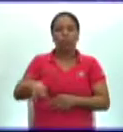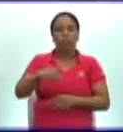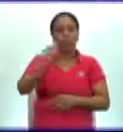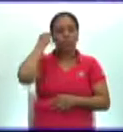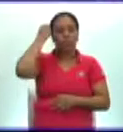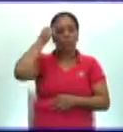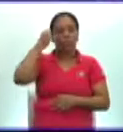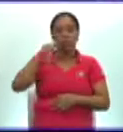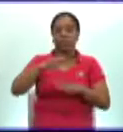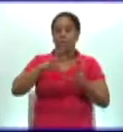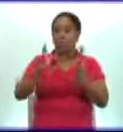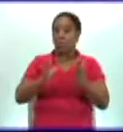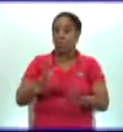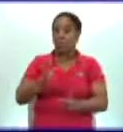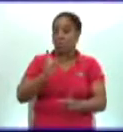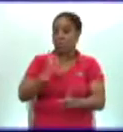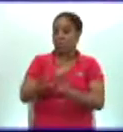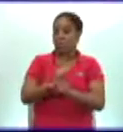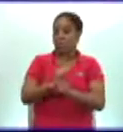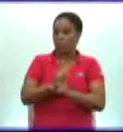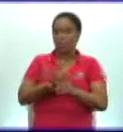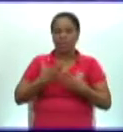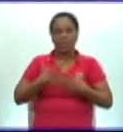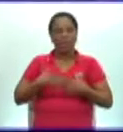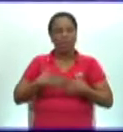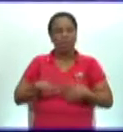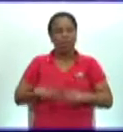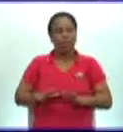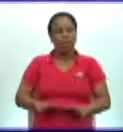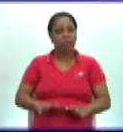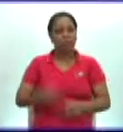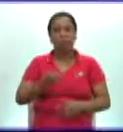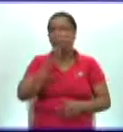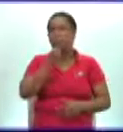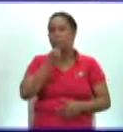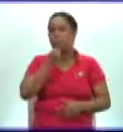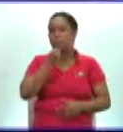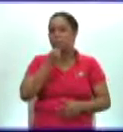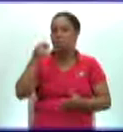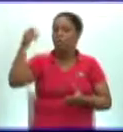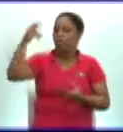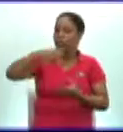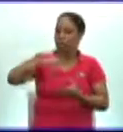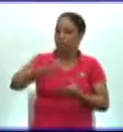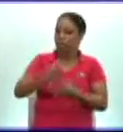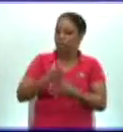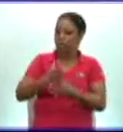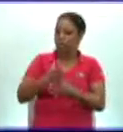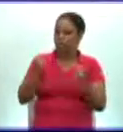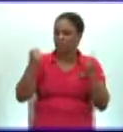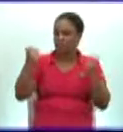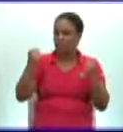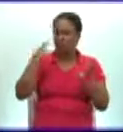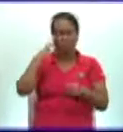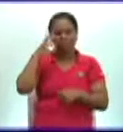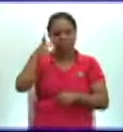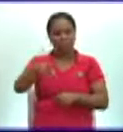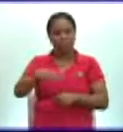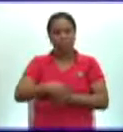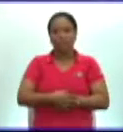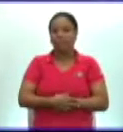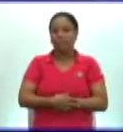cuerpo que se encuentra en reposo pueden actuar varias fuerzas? Vamos a ver.